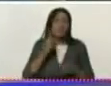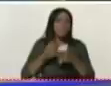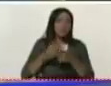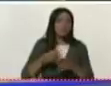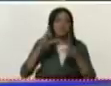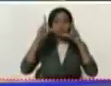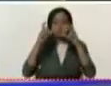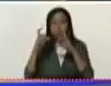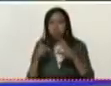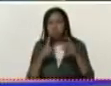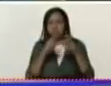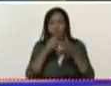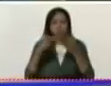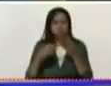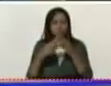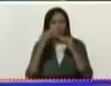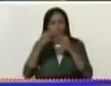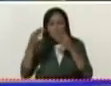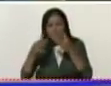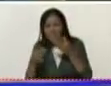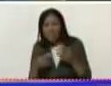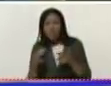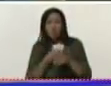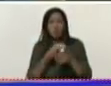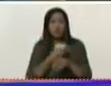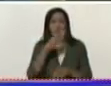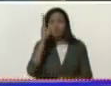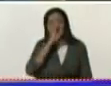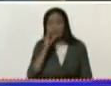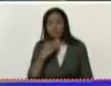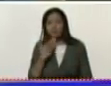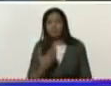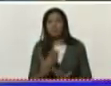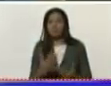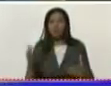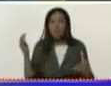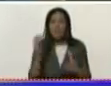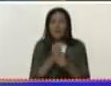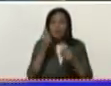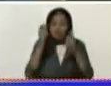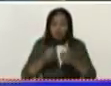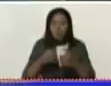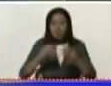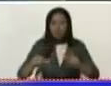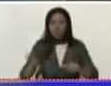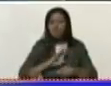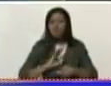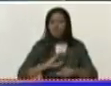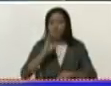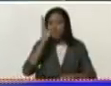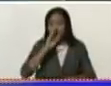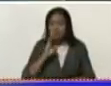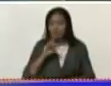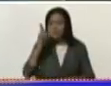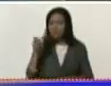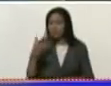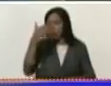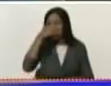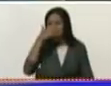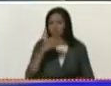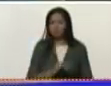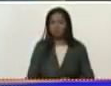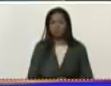fotografía, pelos y señales al gobierno de Brasil la captura en su territorio de estos asaltantes.